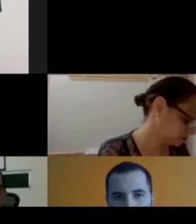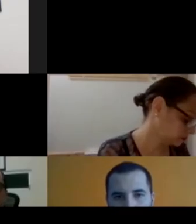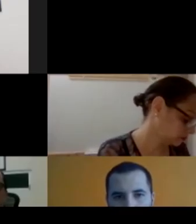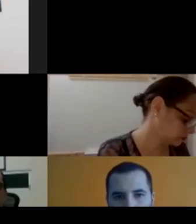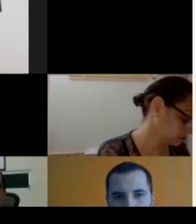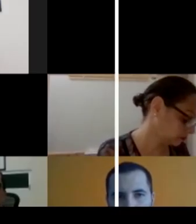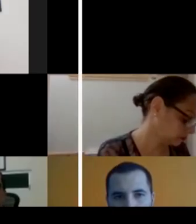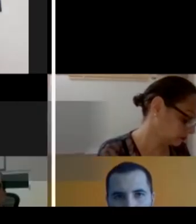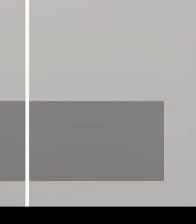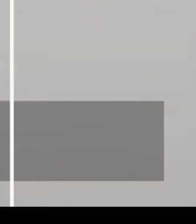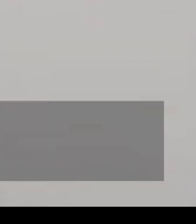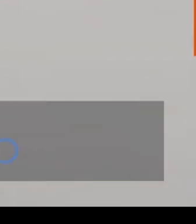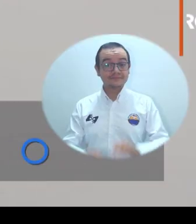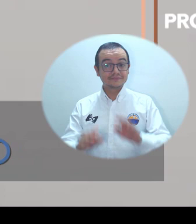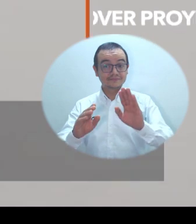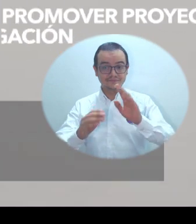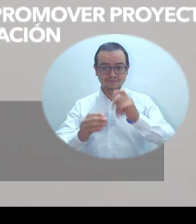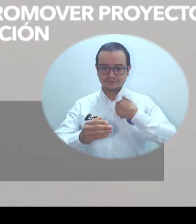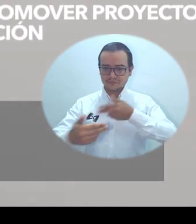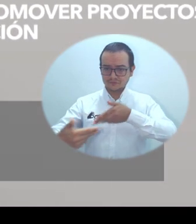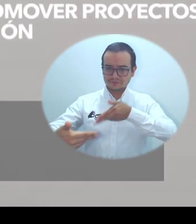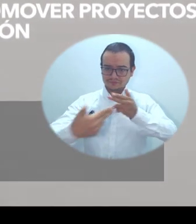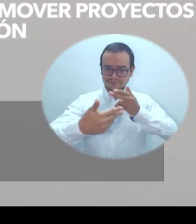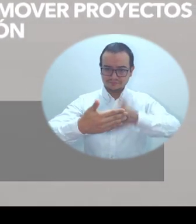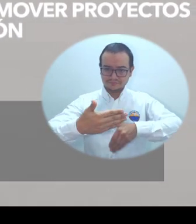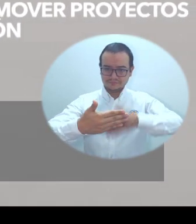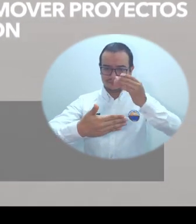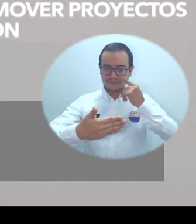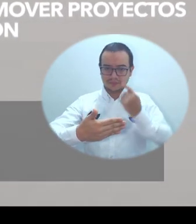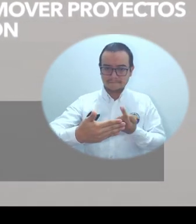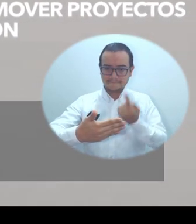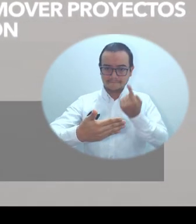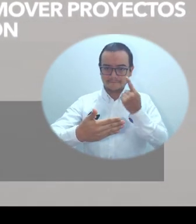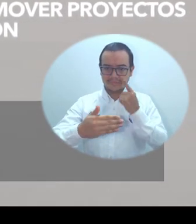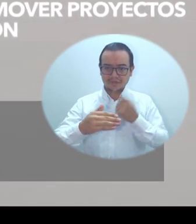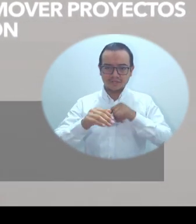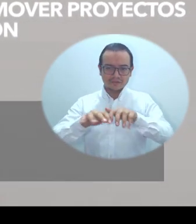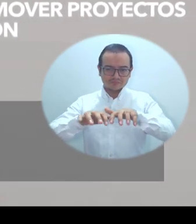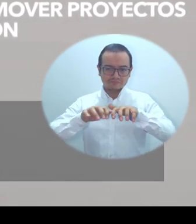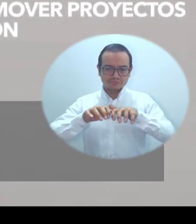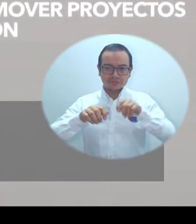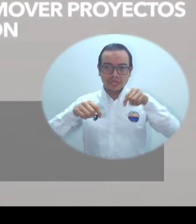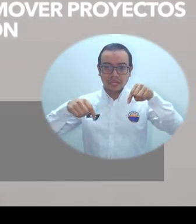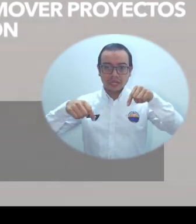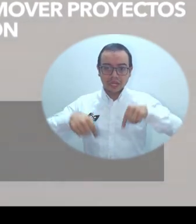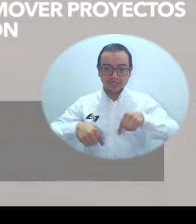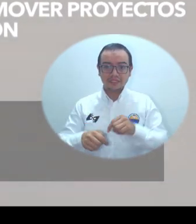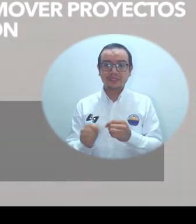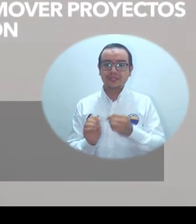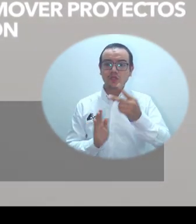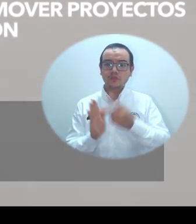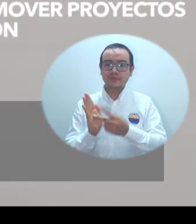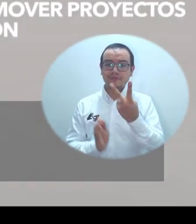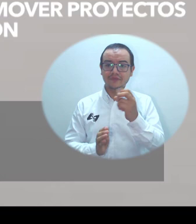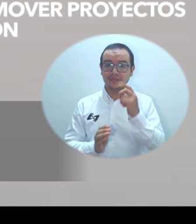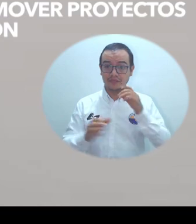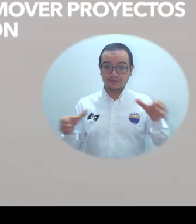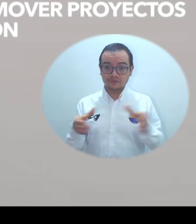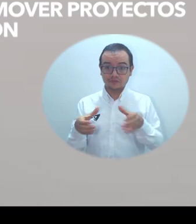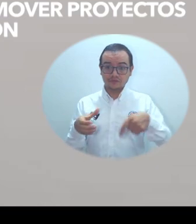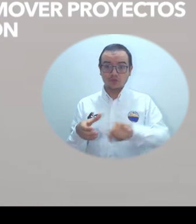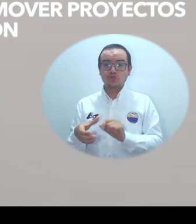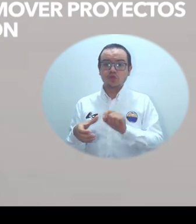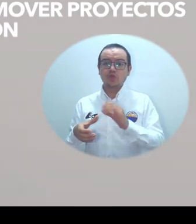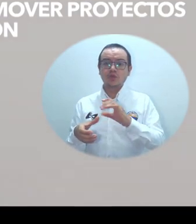Iniciamos formalmente la primera plenaria del 2020 por parte del CUE Sierra Nevada, Alternativas de Cooperación